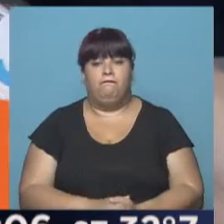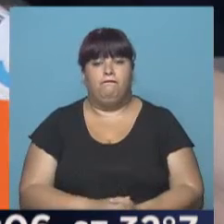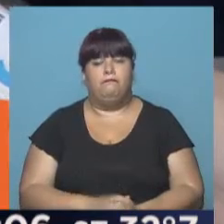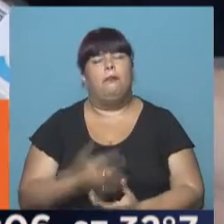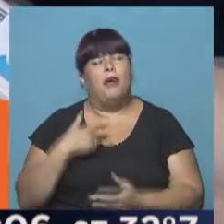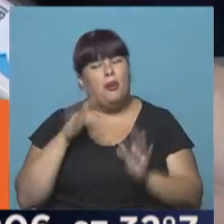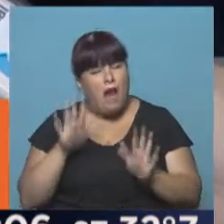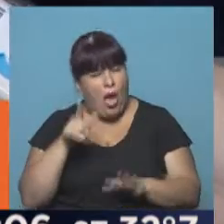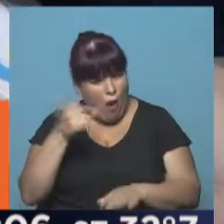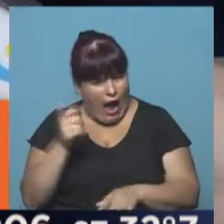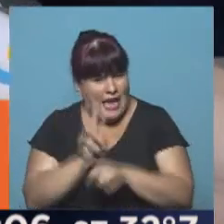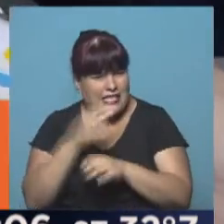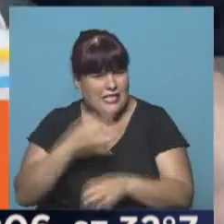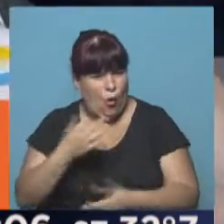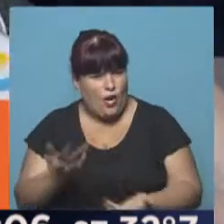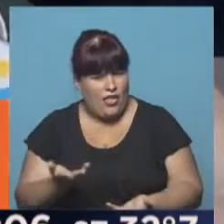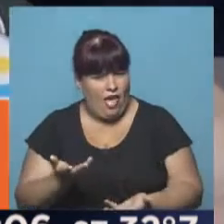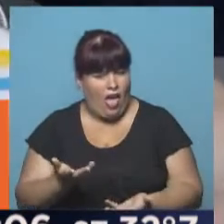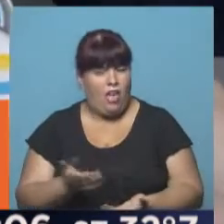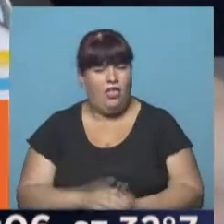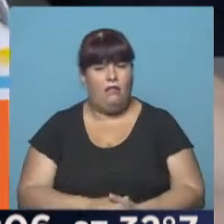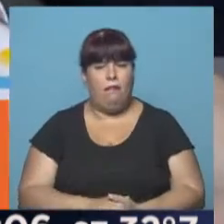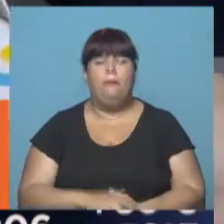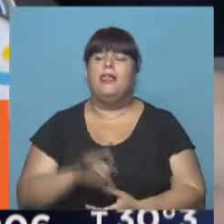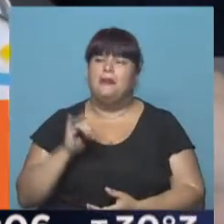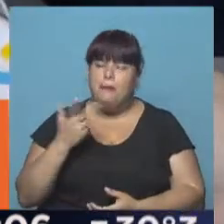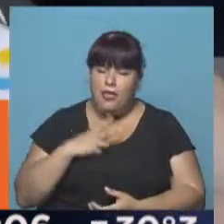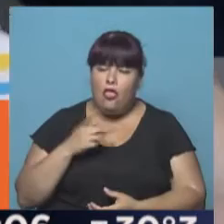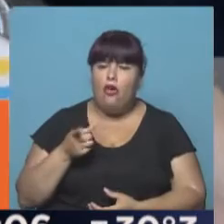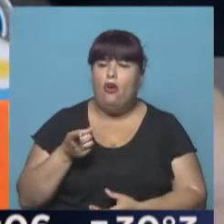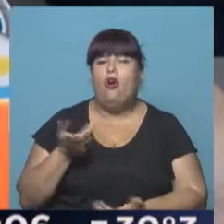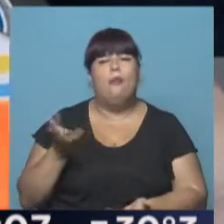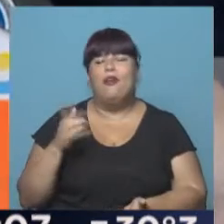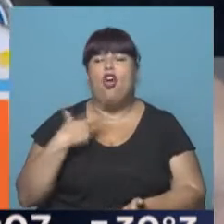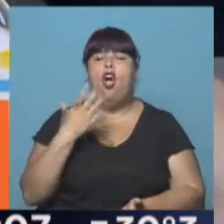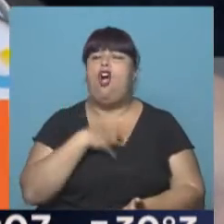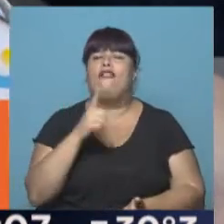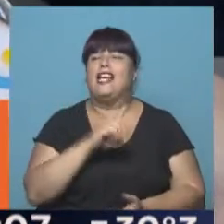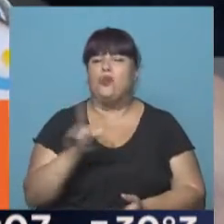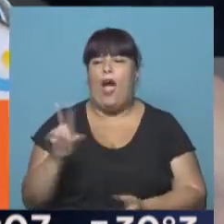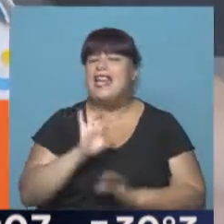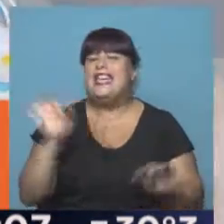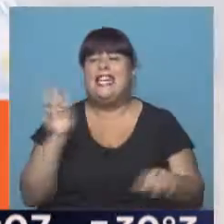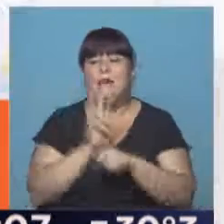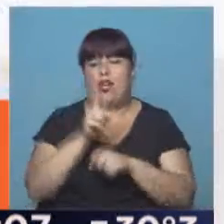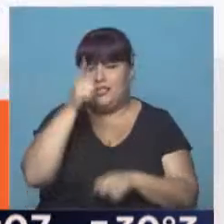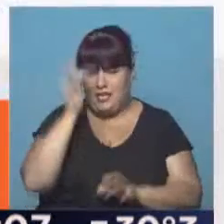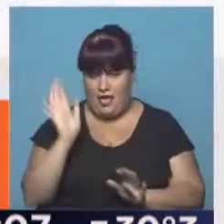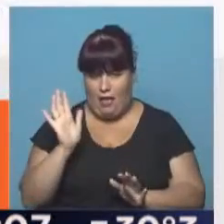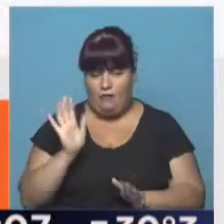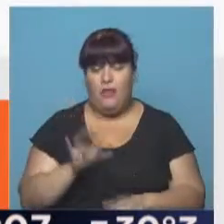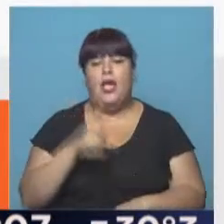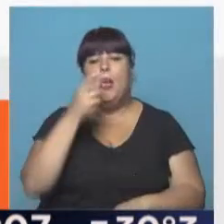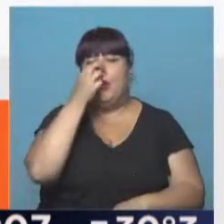Digo, pero Alberto, vos tenés seguridad. Y me dijo, pero ya no confío ni siquiera en la custodia.